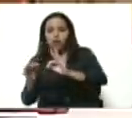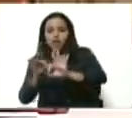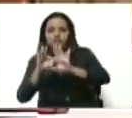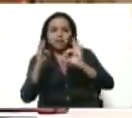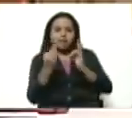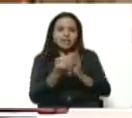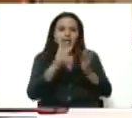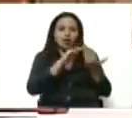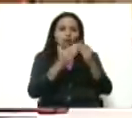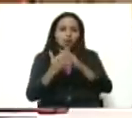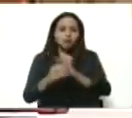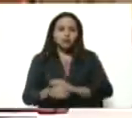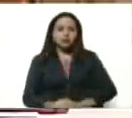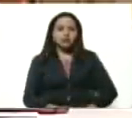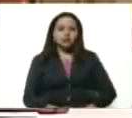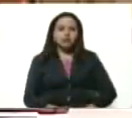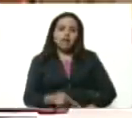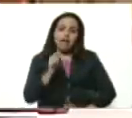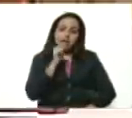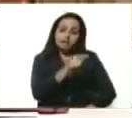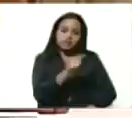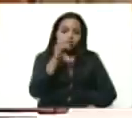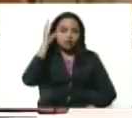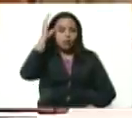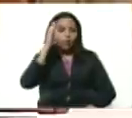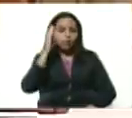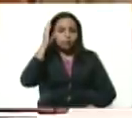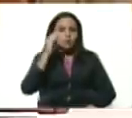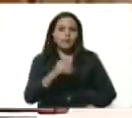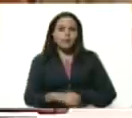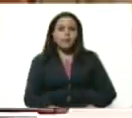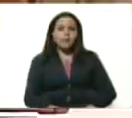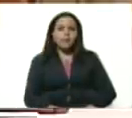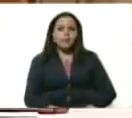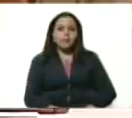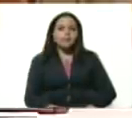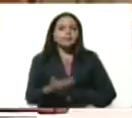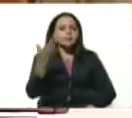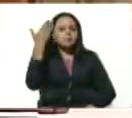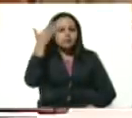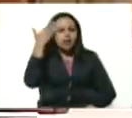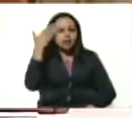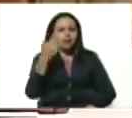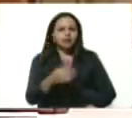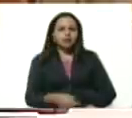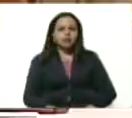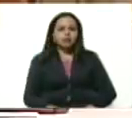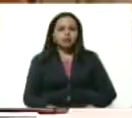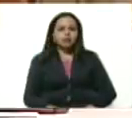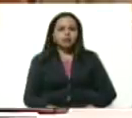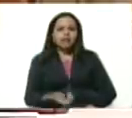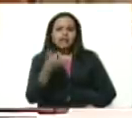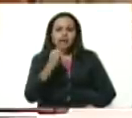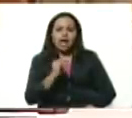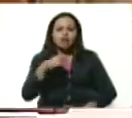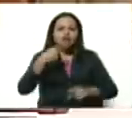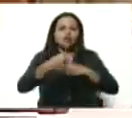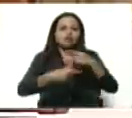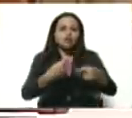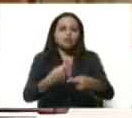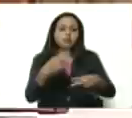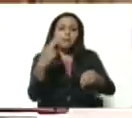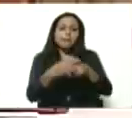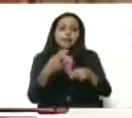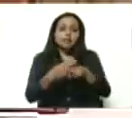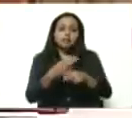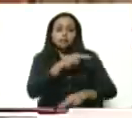comunidad donde llegan allí la conciencia a saber de que están causando un grave riesgo a